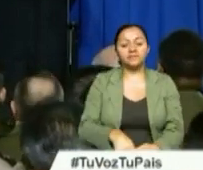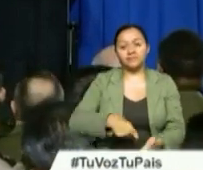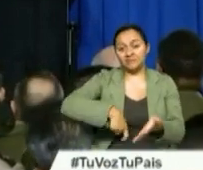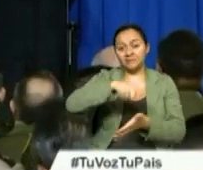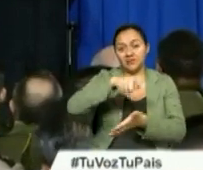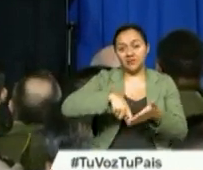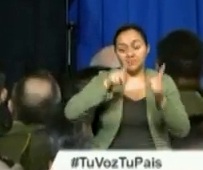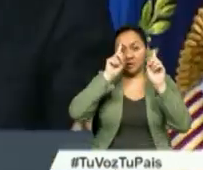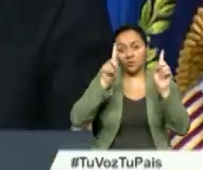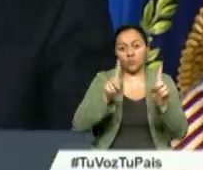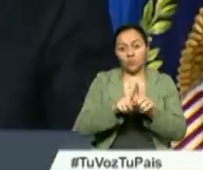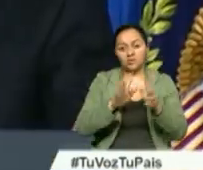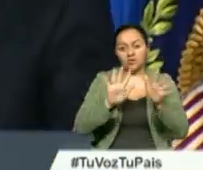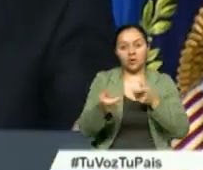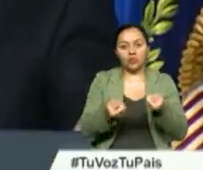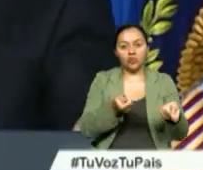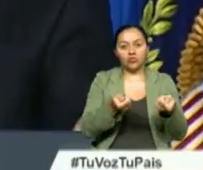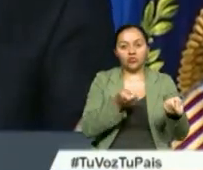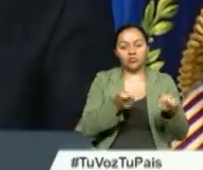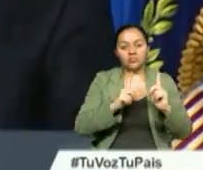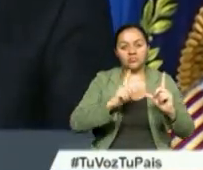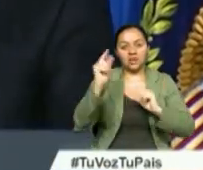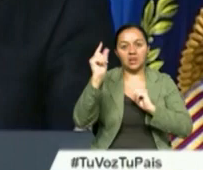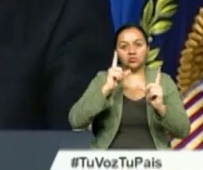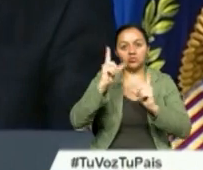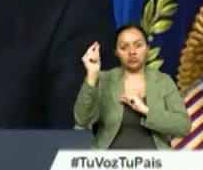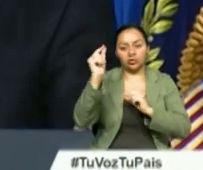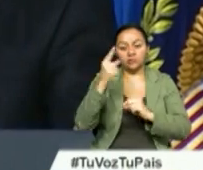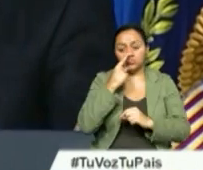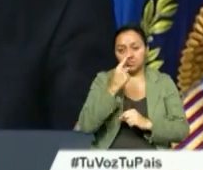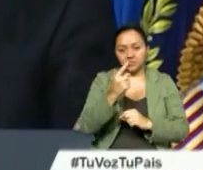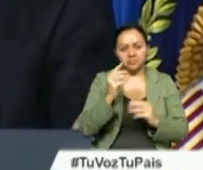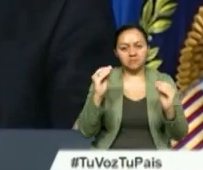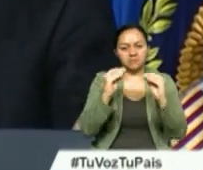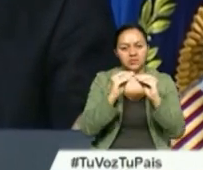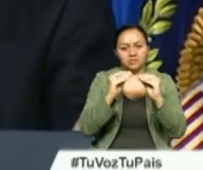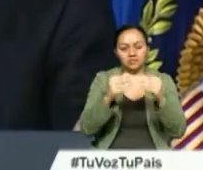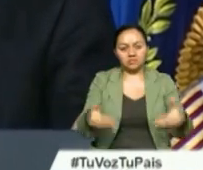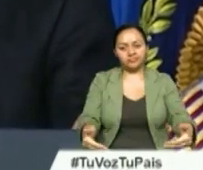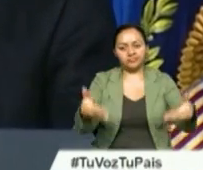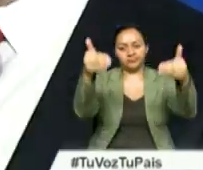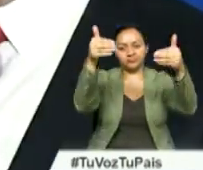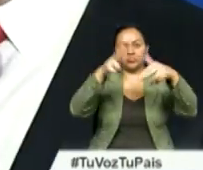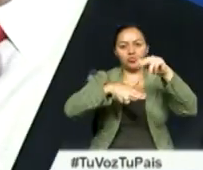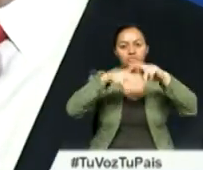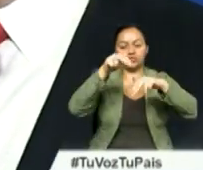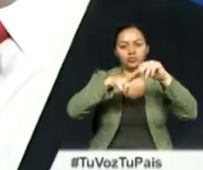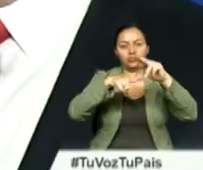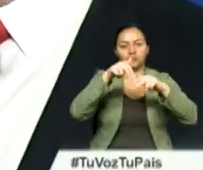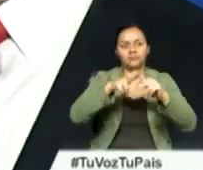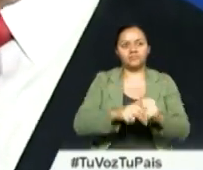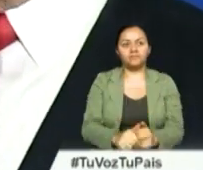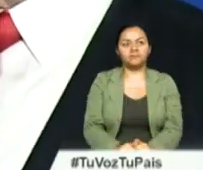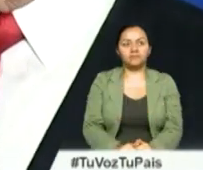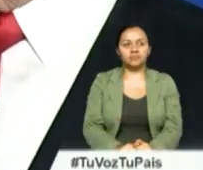sobre refuerzo del control migratorio que contiene la directiva para iniciar la polémica construcción.